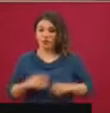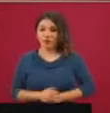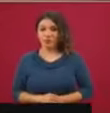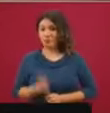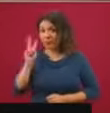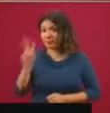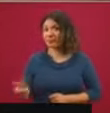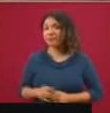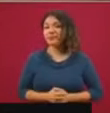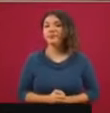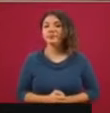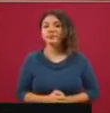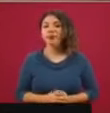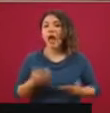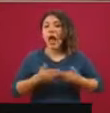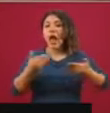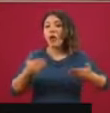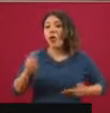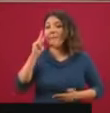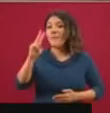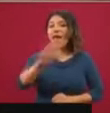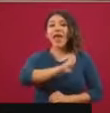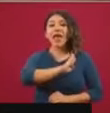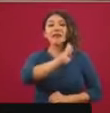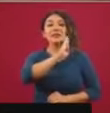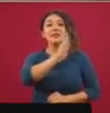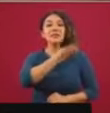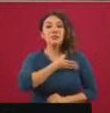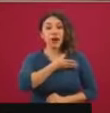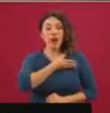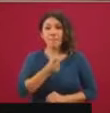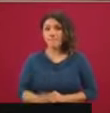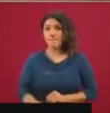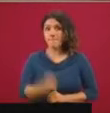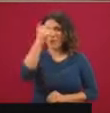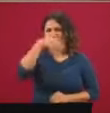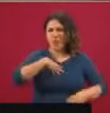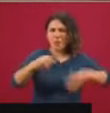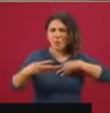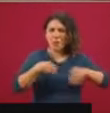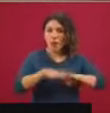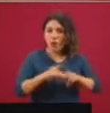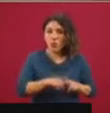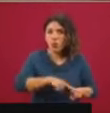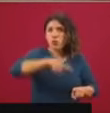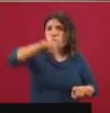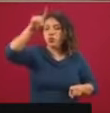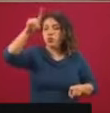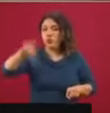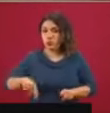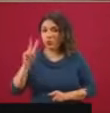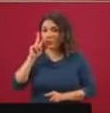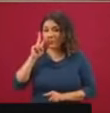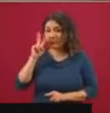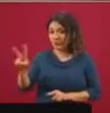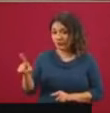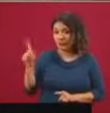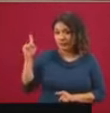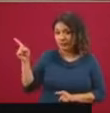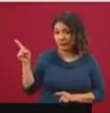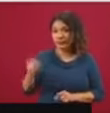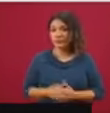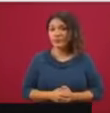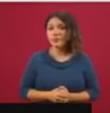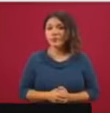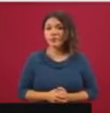españa que tuvo una curva epidémica muy grande aquí llego hasta